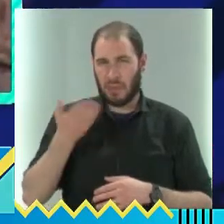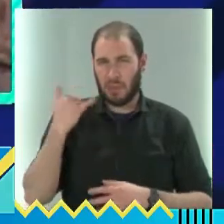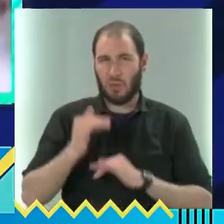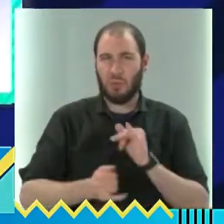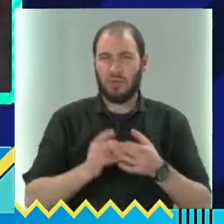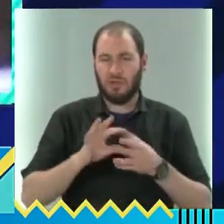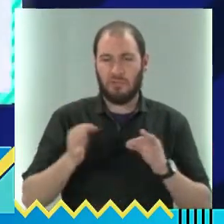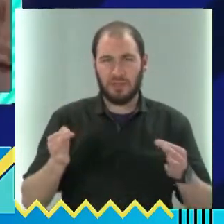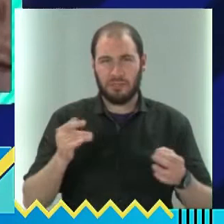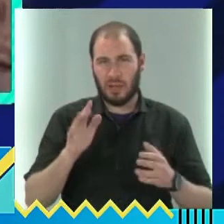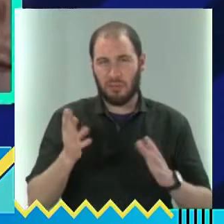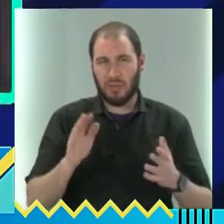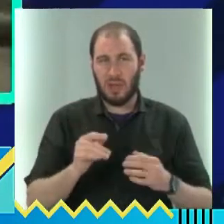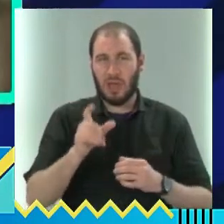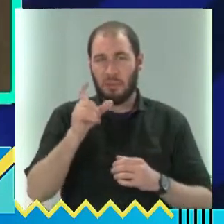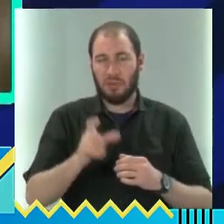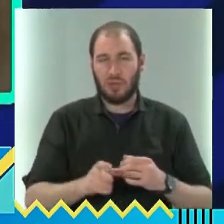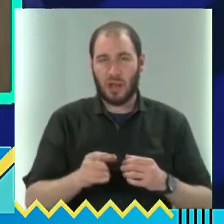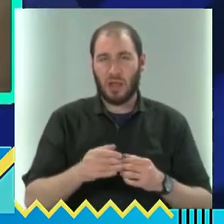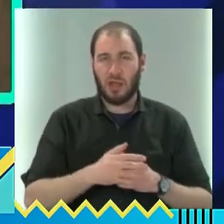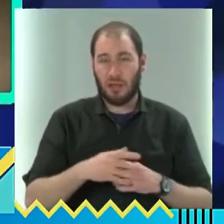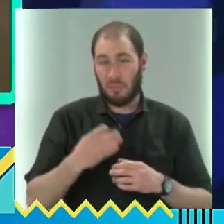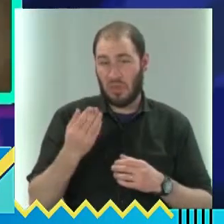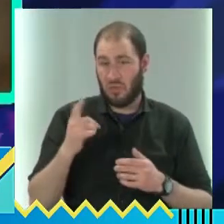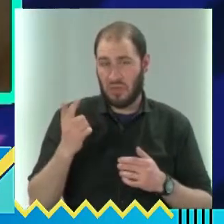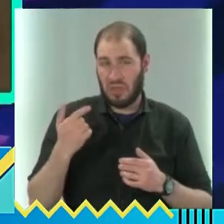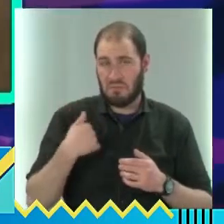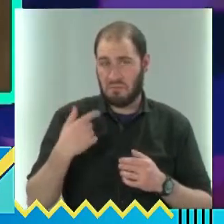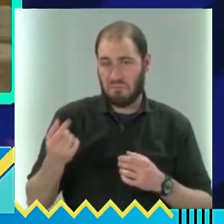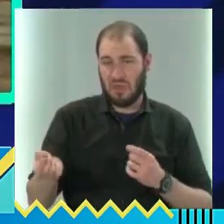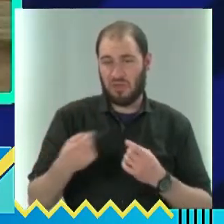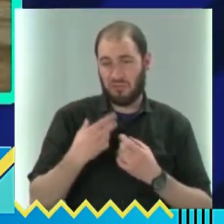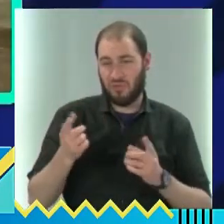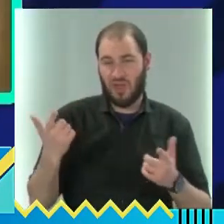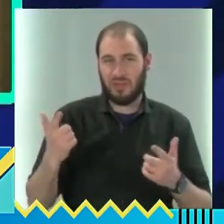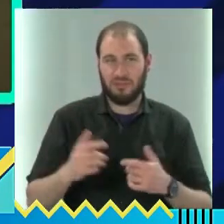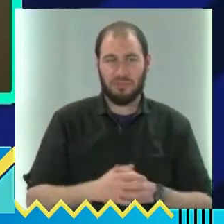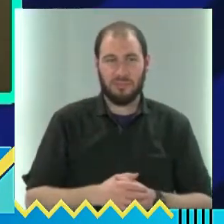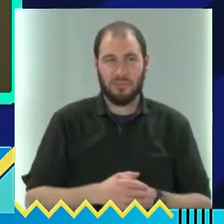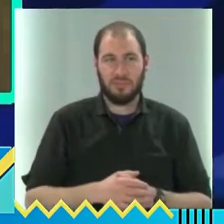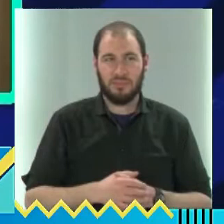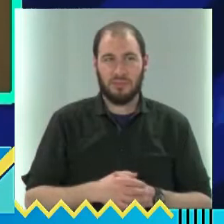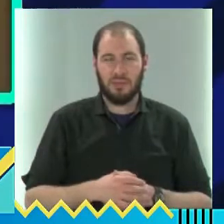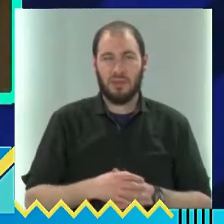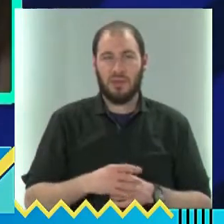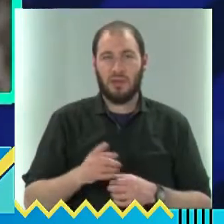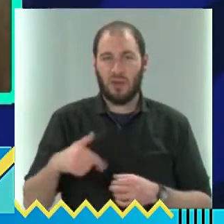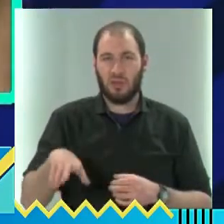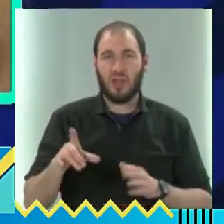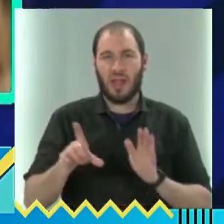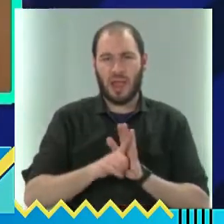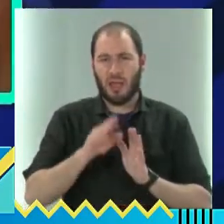una frase así, el que no tiene cola de paja, no tiene miedo que se le queme. Bien. Cuando Héctor, nosotros sometemos a la